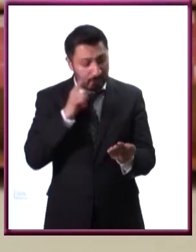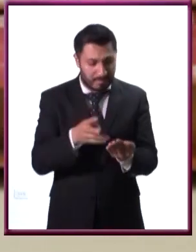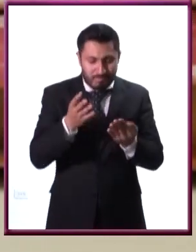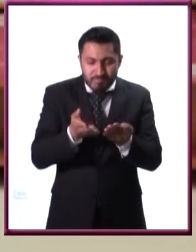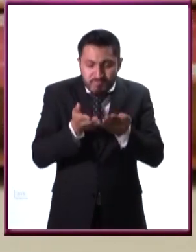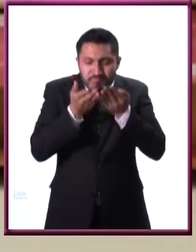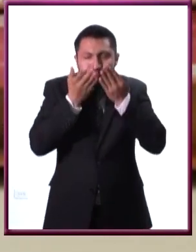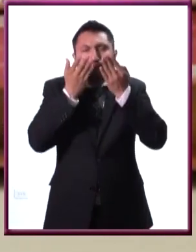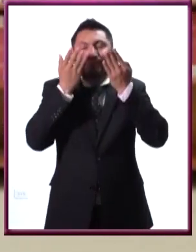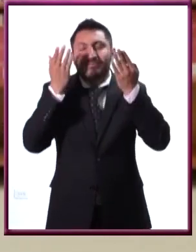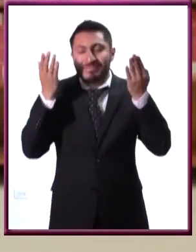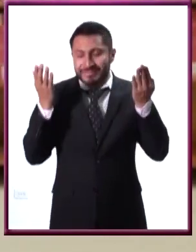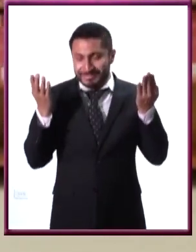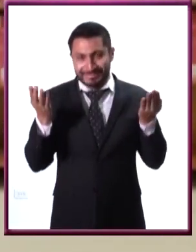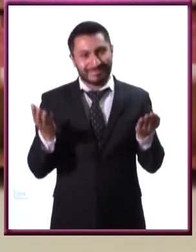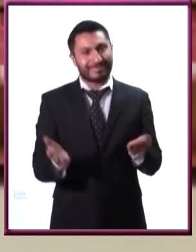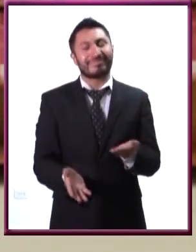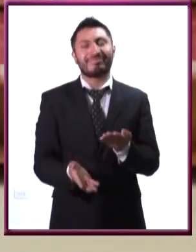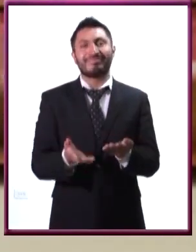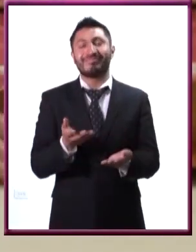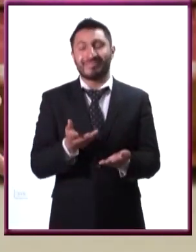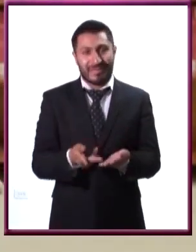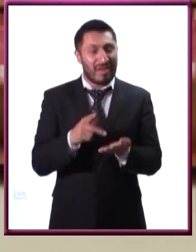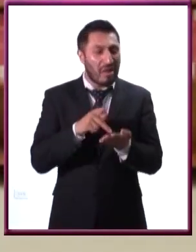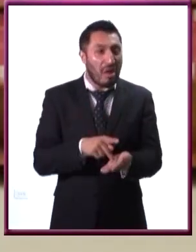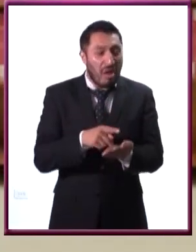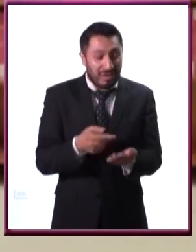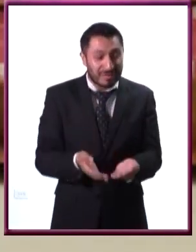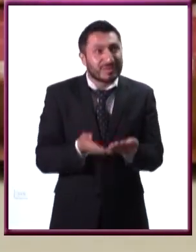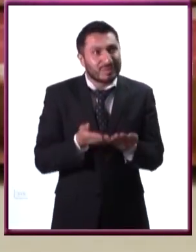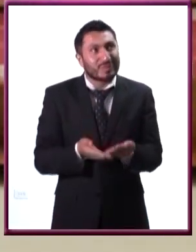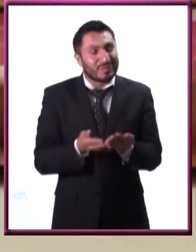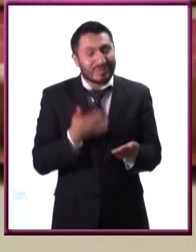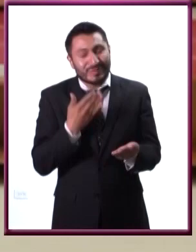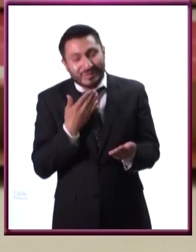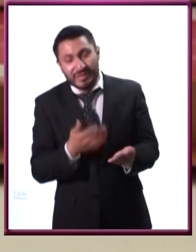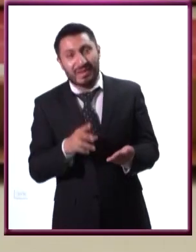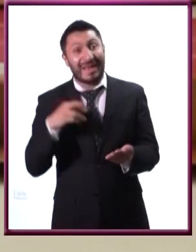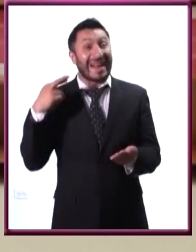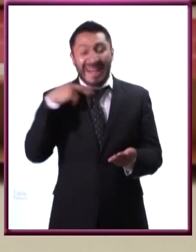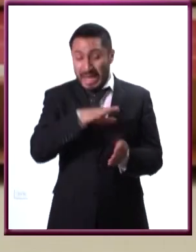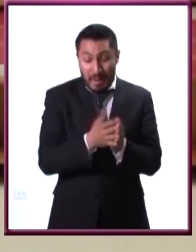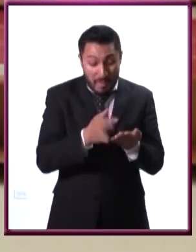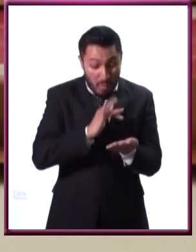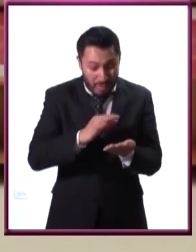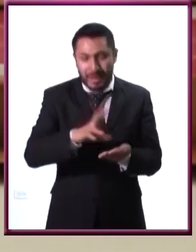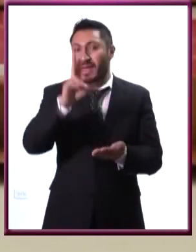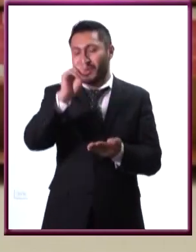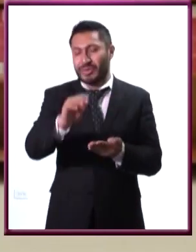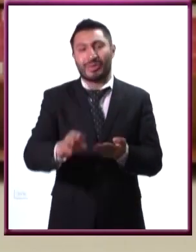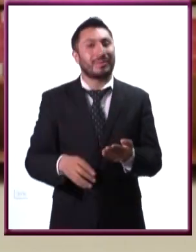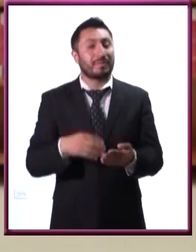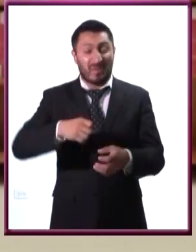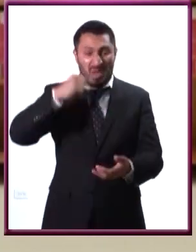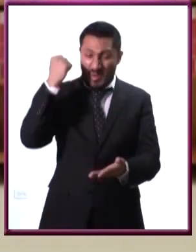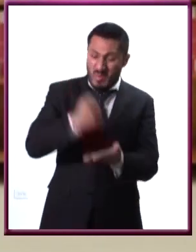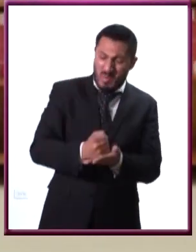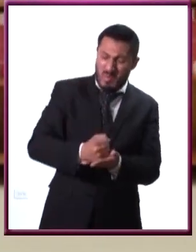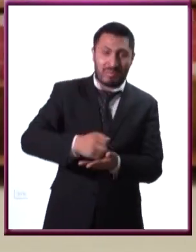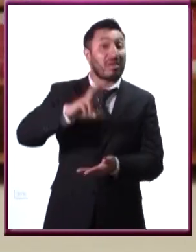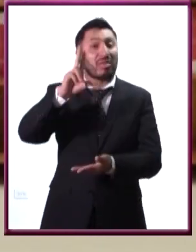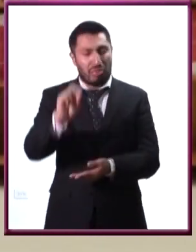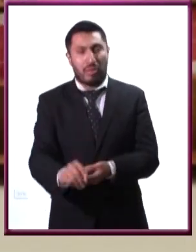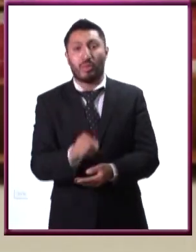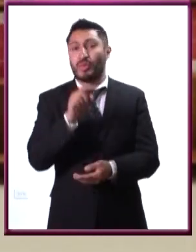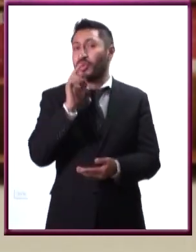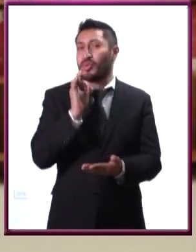sopesarlo, olerlo, abrirlo y comenzar la lectura. No hay prisa, sin obligación, sin imposición de nada